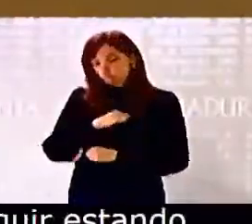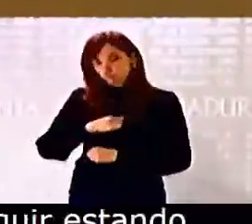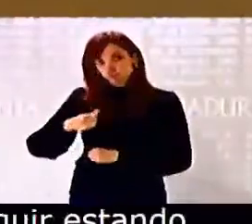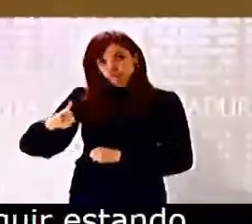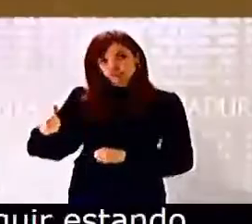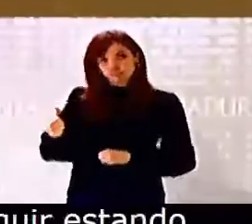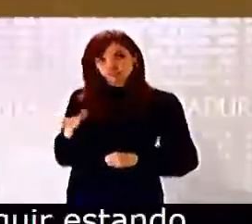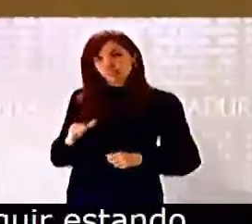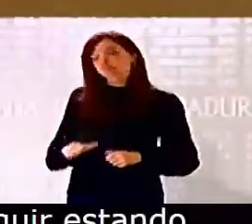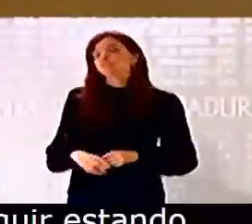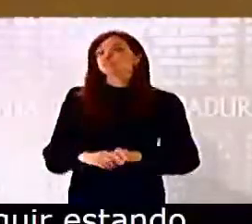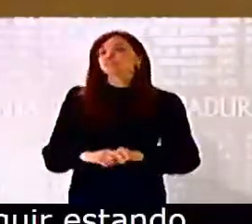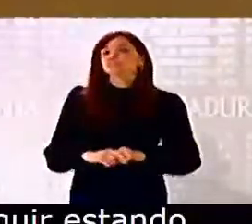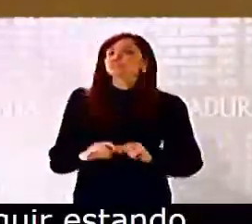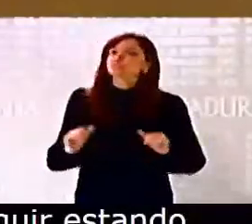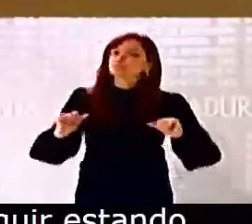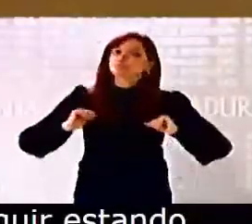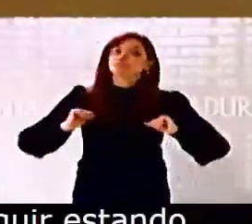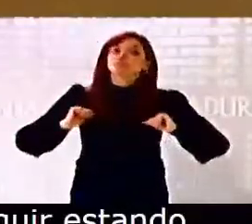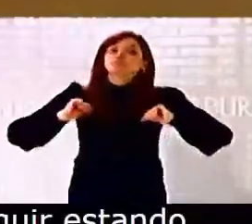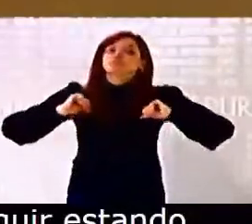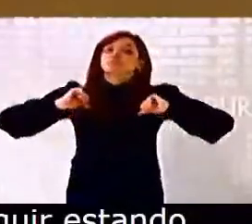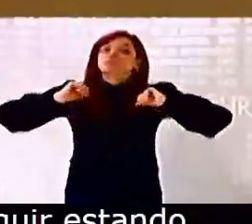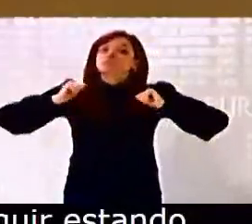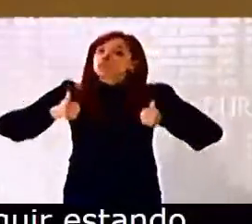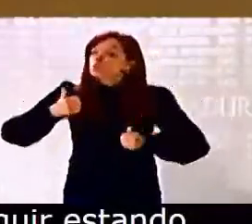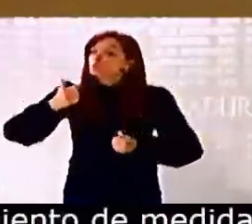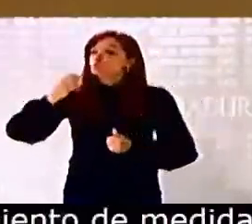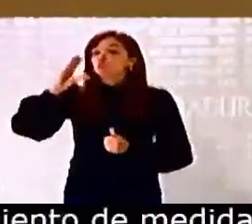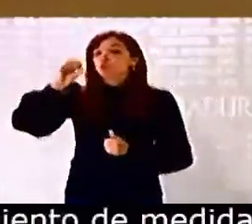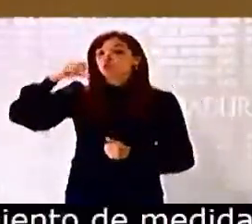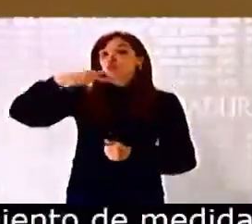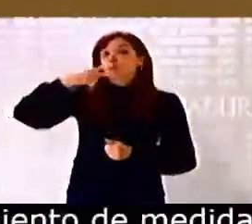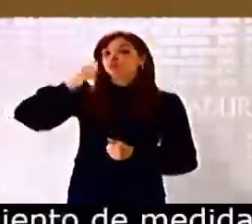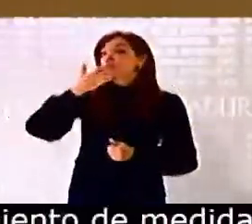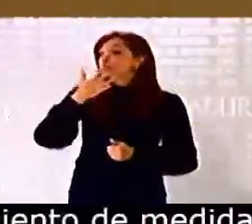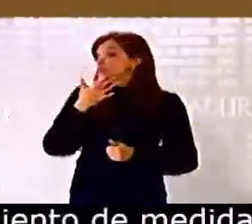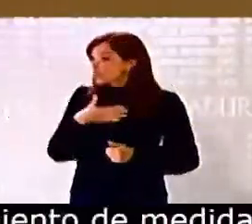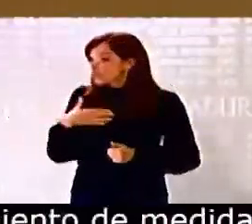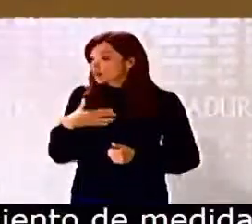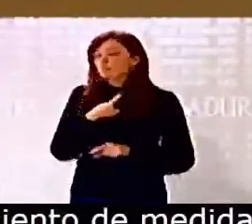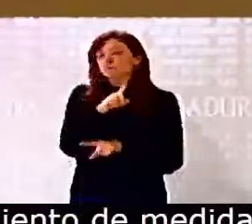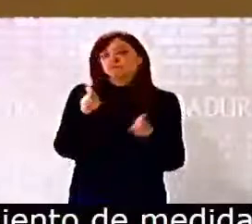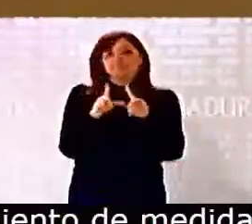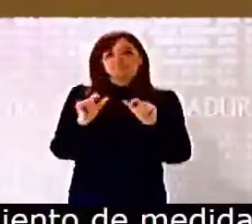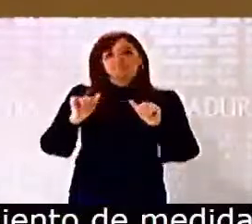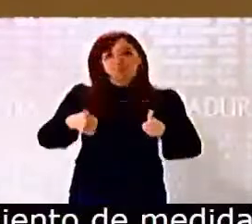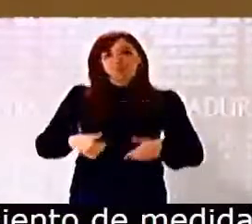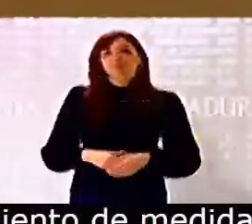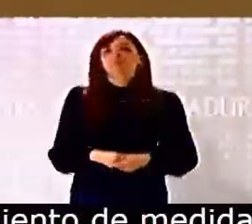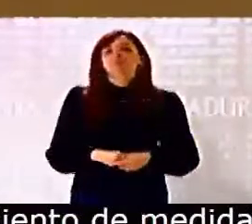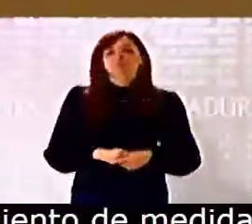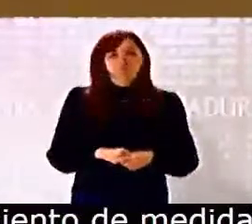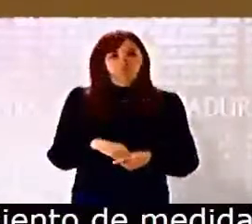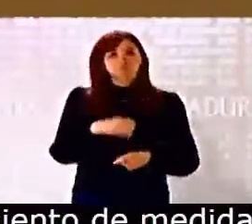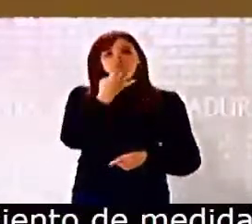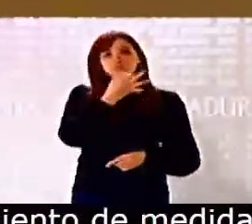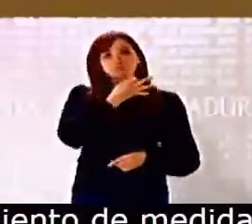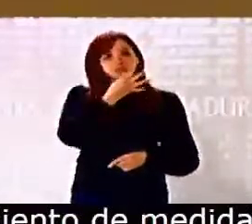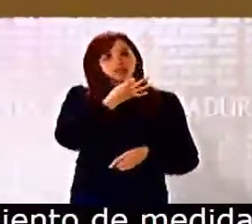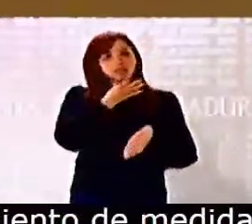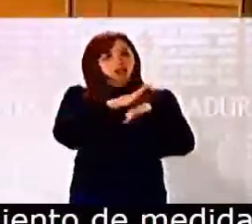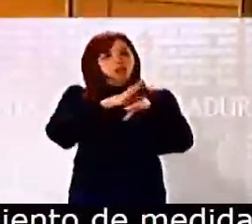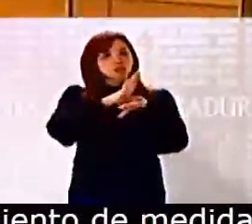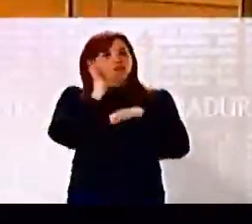los ciudadanos. Comenzamos a partir de este momento, Concha, si quiere, con las preguntas. Buenas tardes, consejera. Gracias